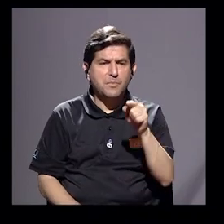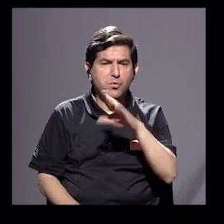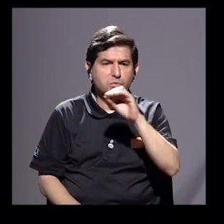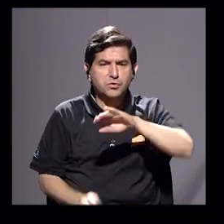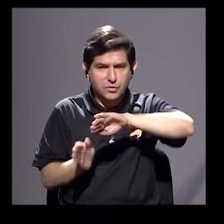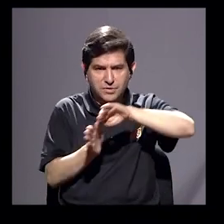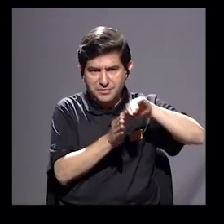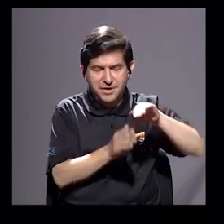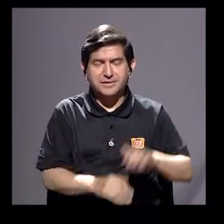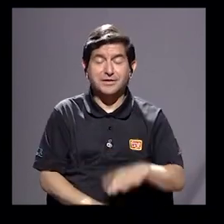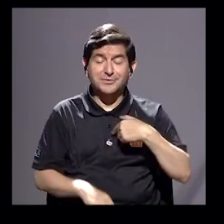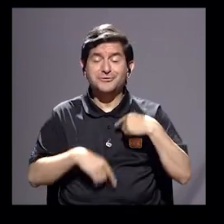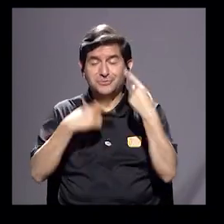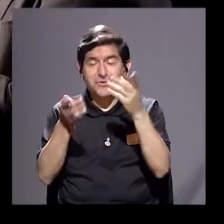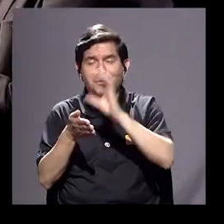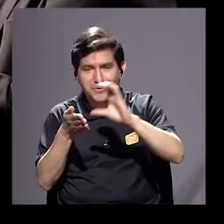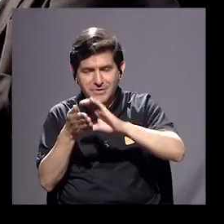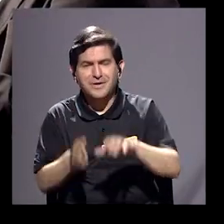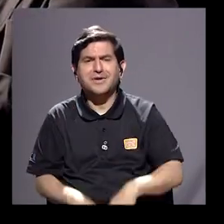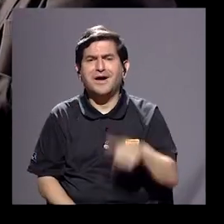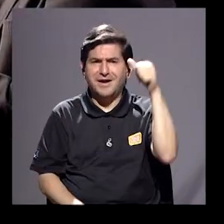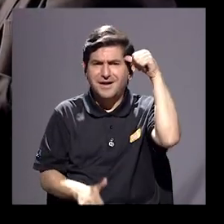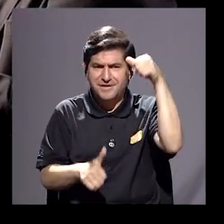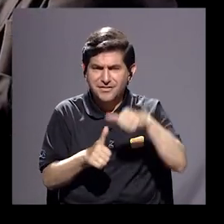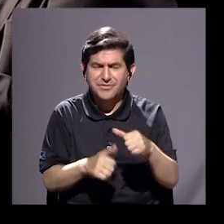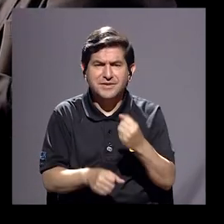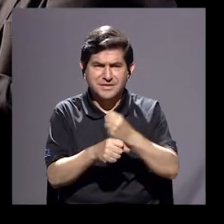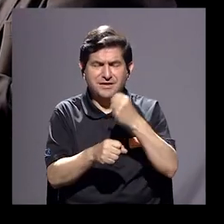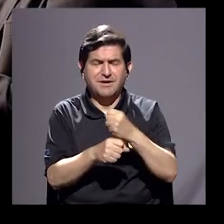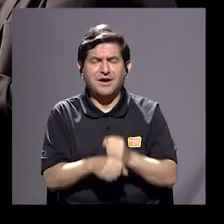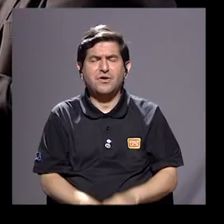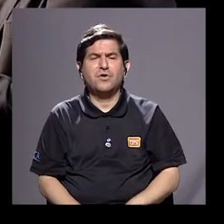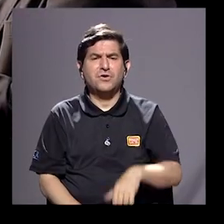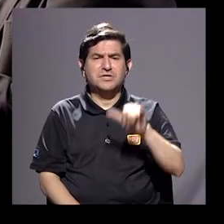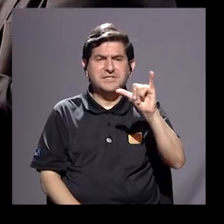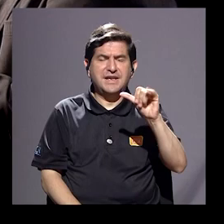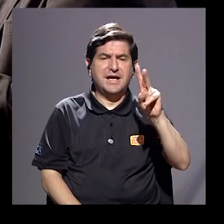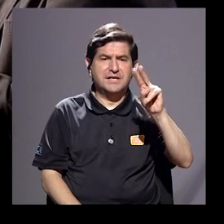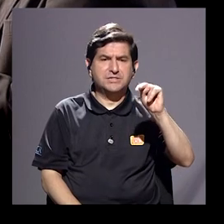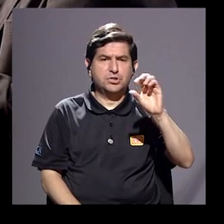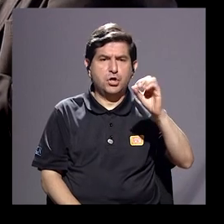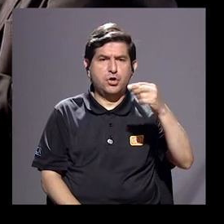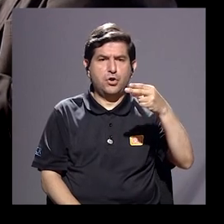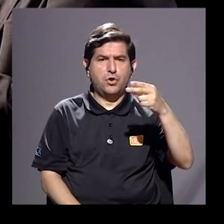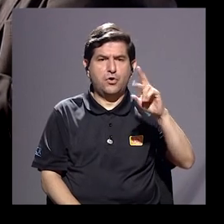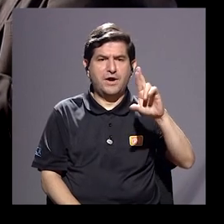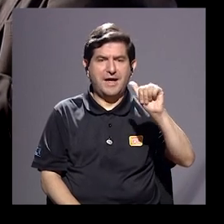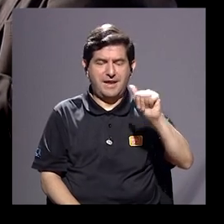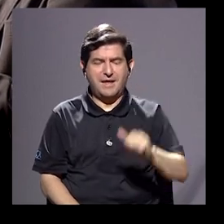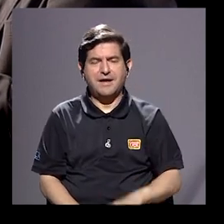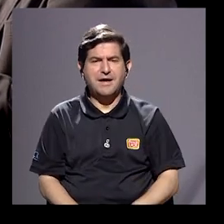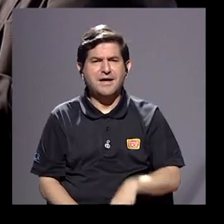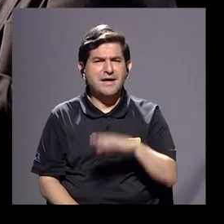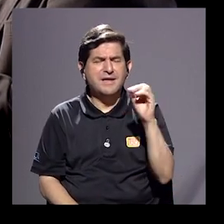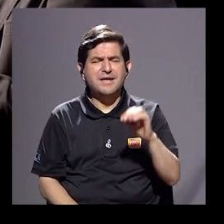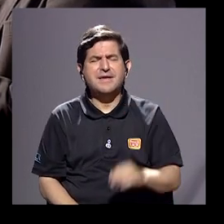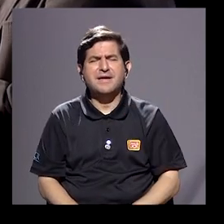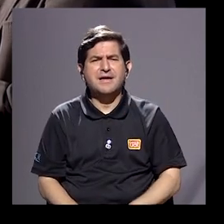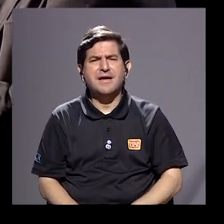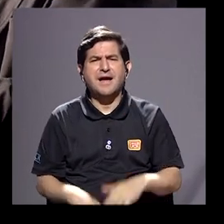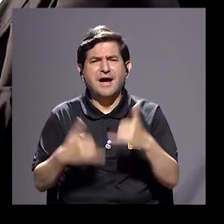casualmente y bahamas este hay que reconocer ahí el trabajo ya nada sino guiar a que fue directora naval o ahora saltemos a una voz editorial